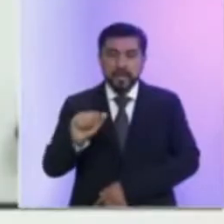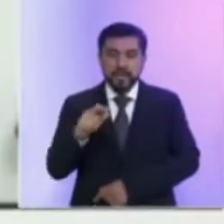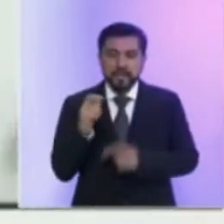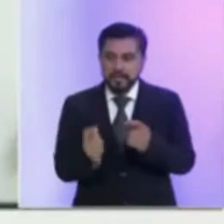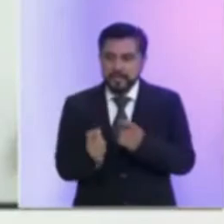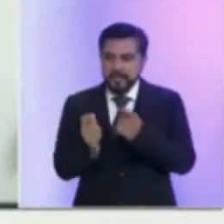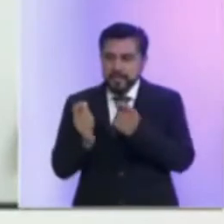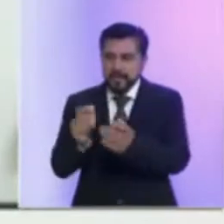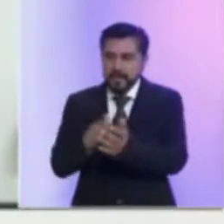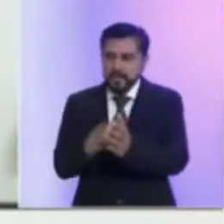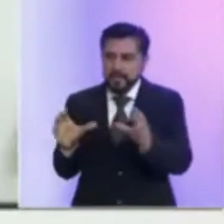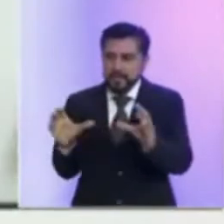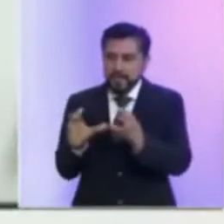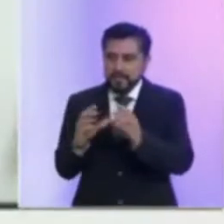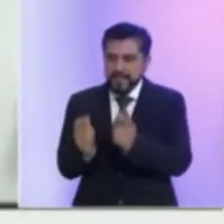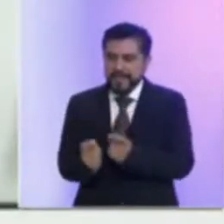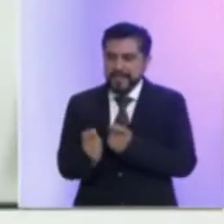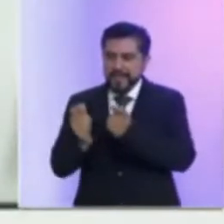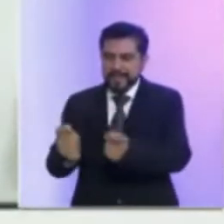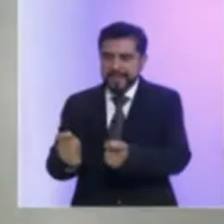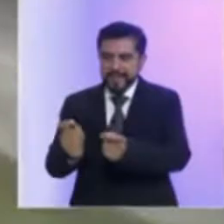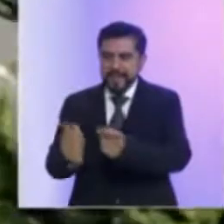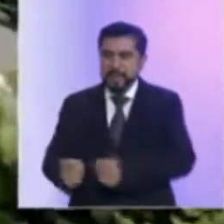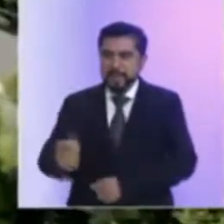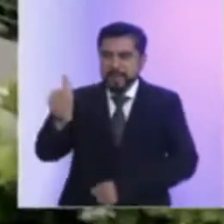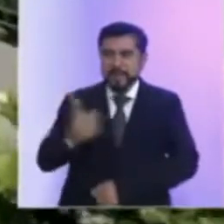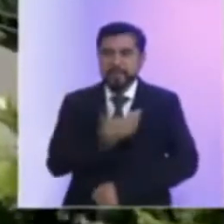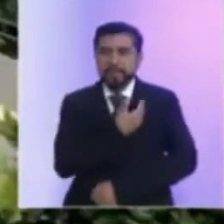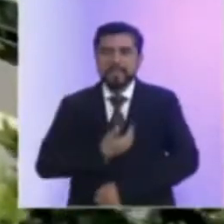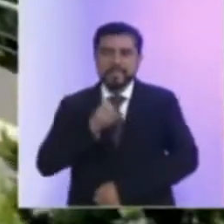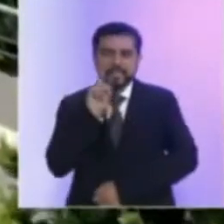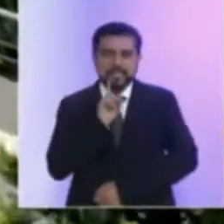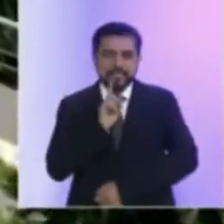la constancia de presidenta electa.